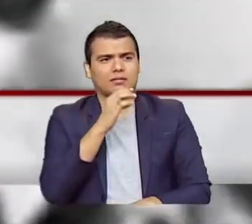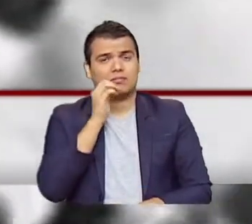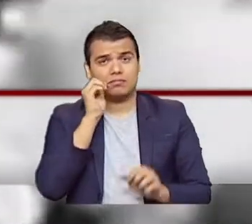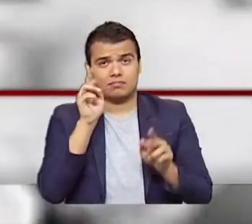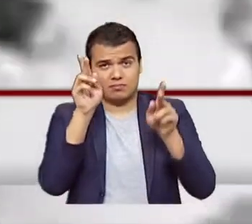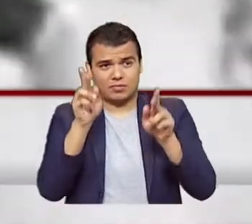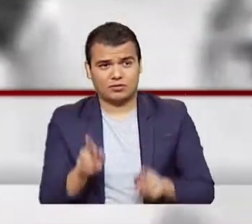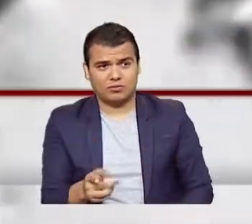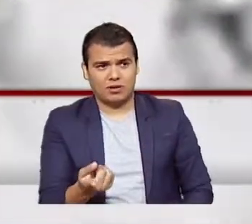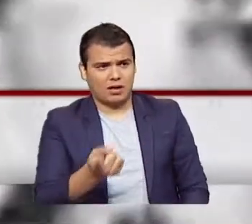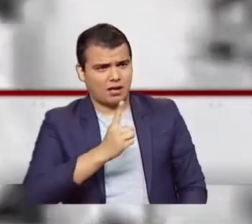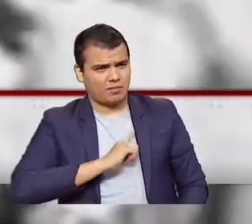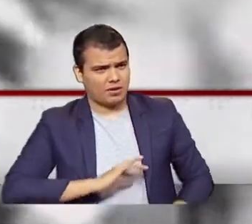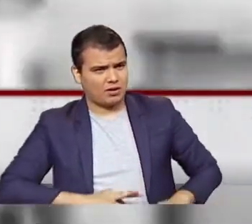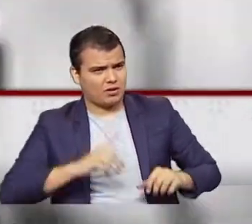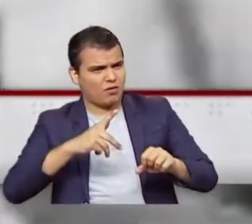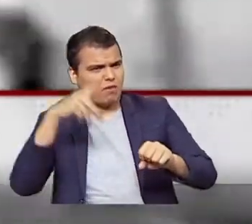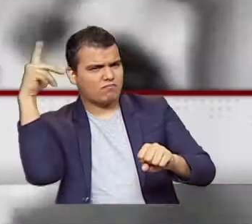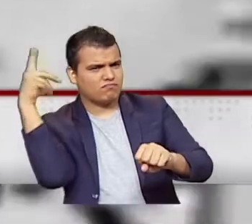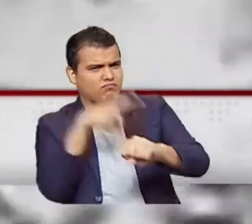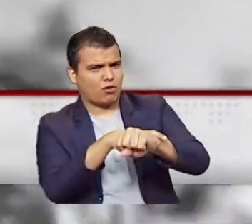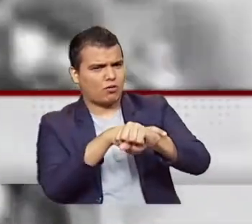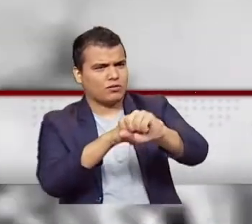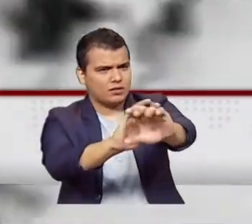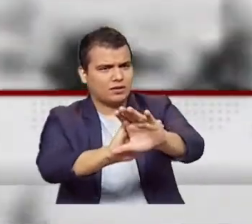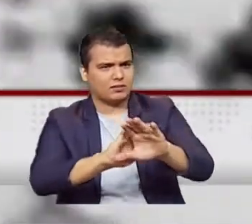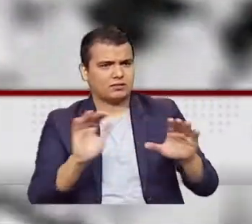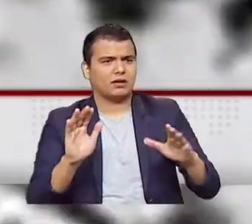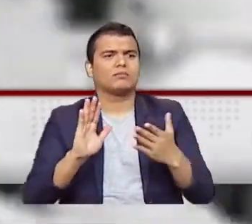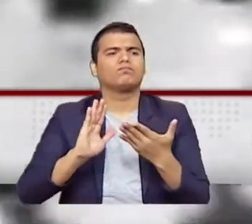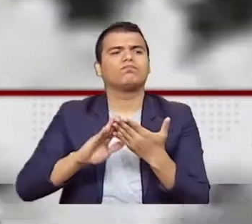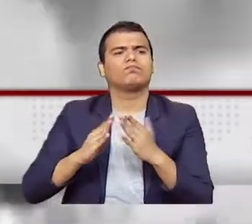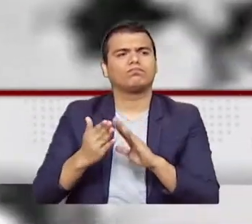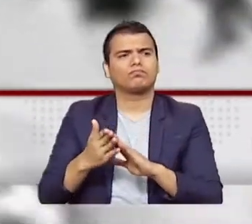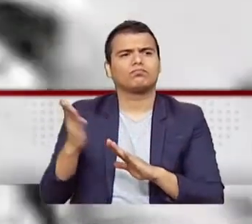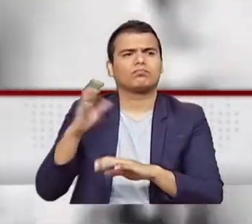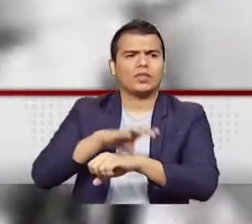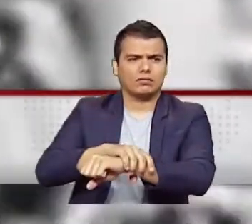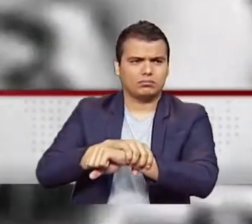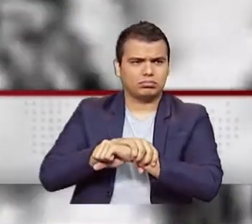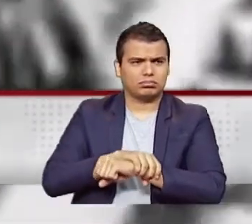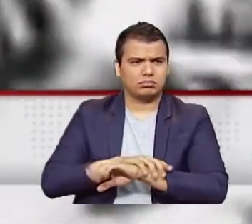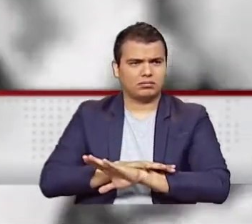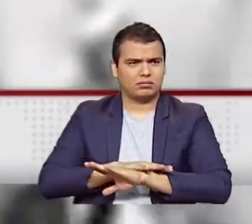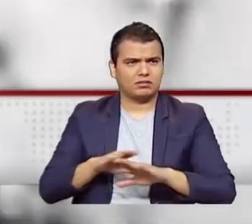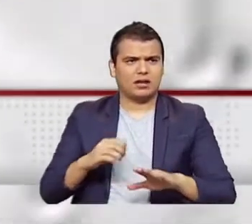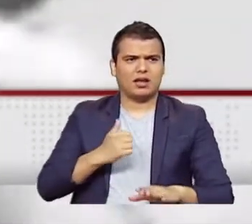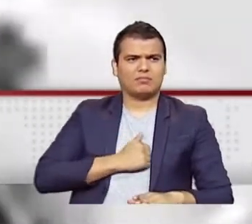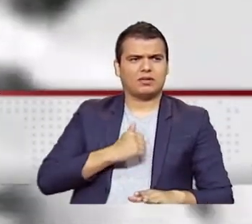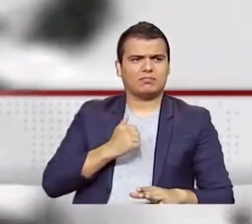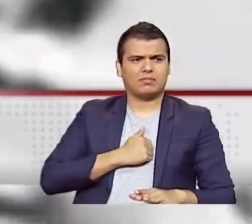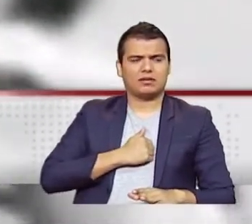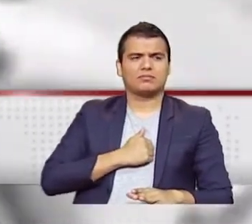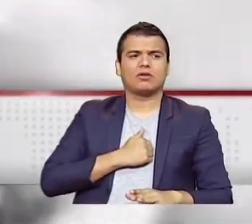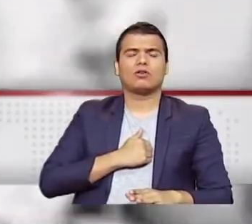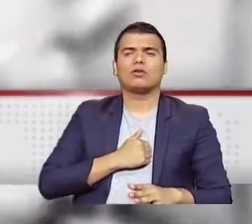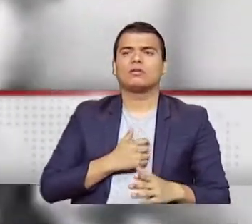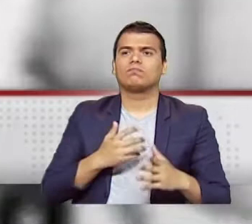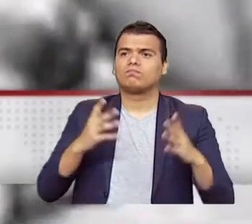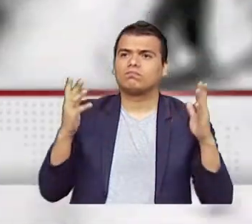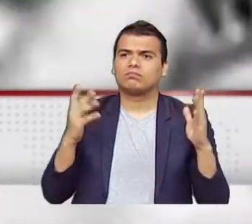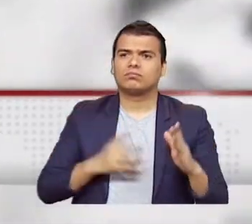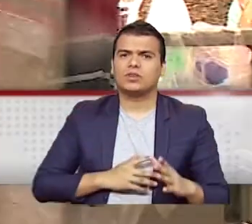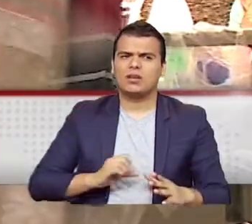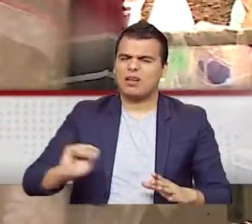persona por robarle su motocicleta la comunidad lo detuvo lo capturó y esta persona se auto agredió se pegó dos puñaladas